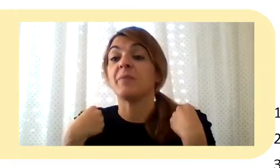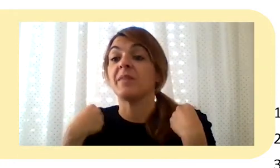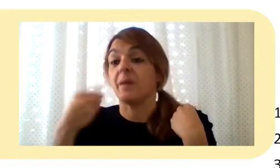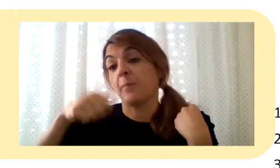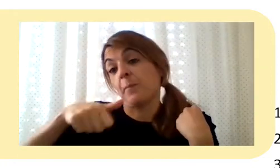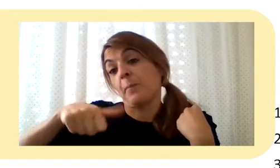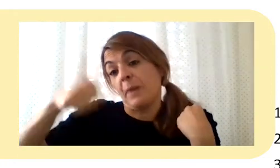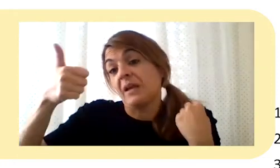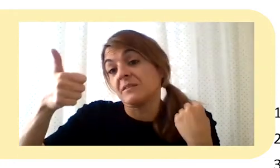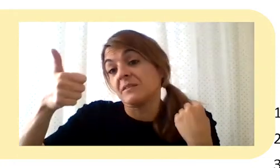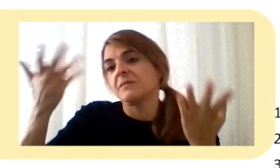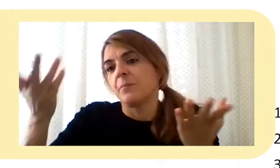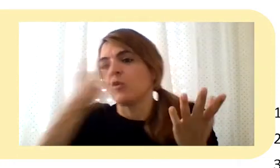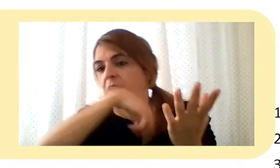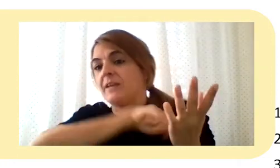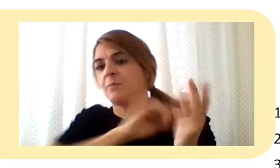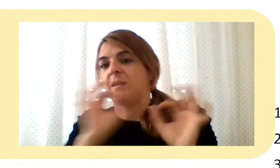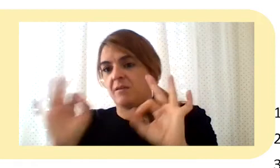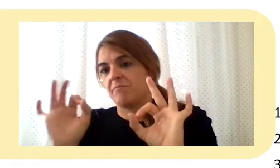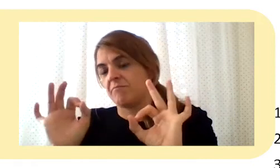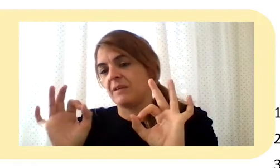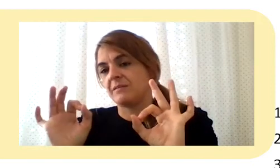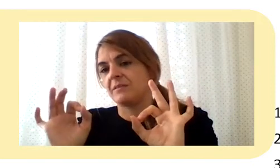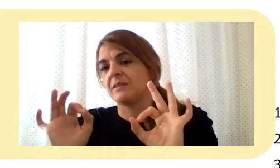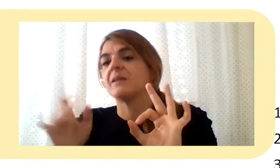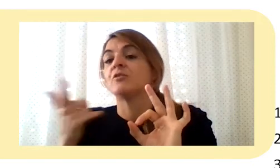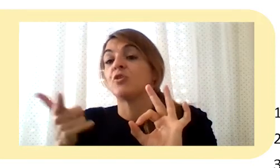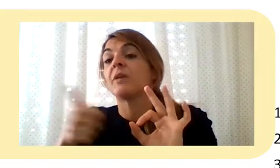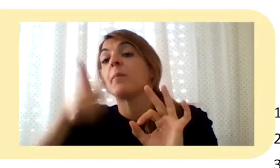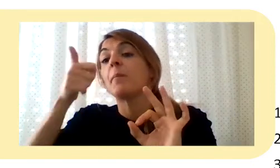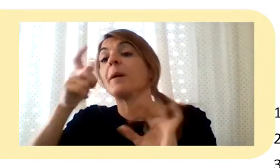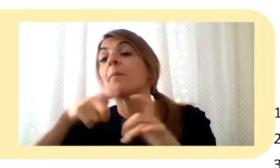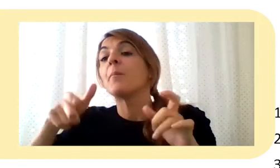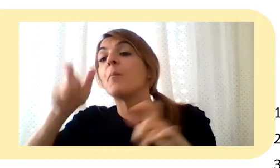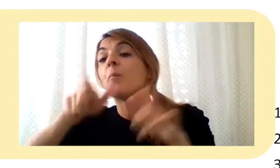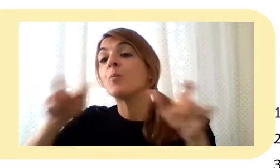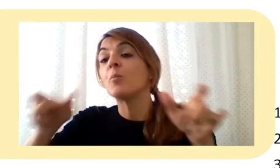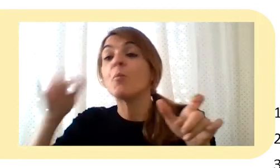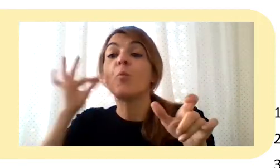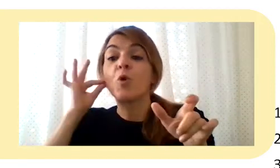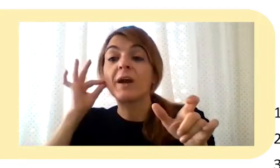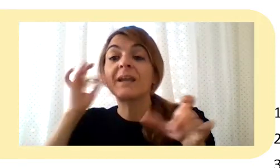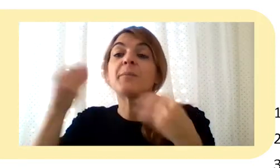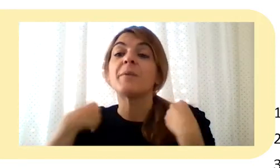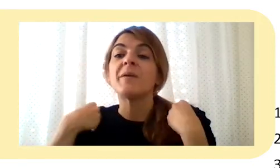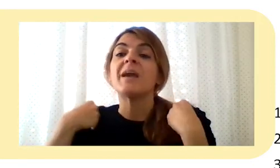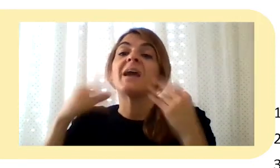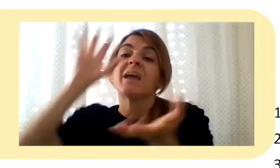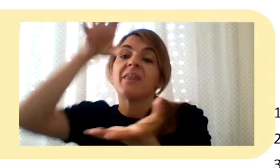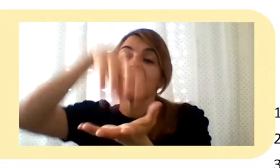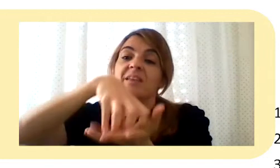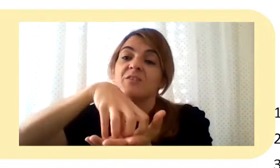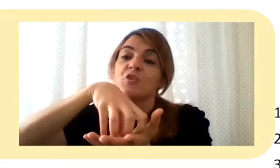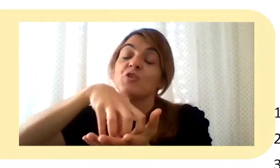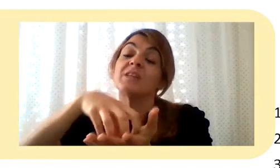mundo, pero en España es así y hay un mayor número de mujeres que viven en centros sociosanitarios que de hombres, en